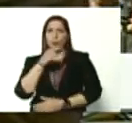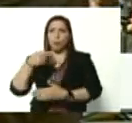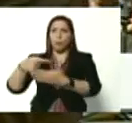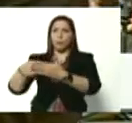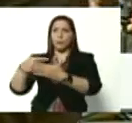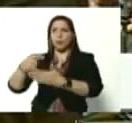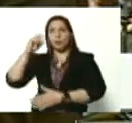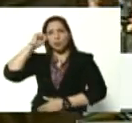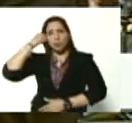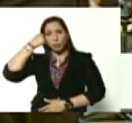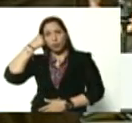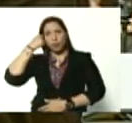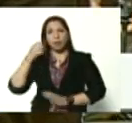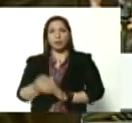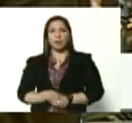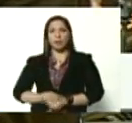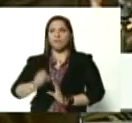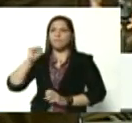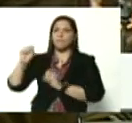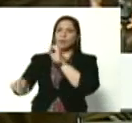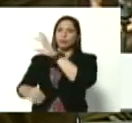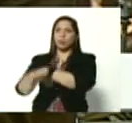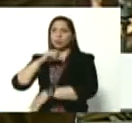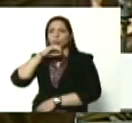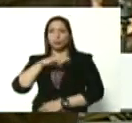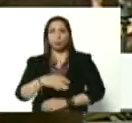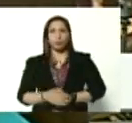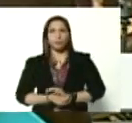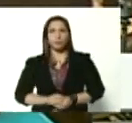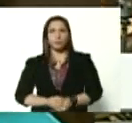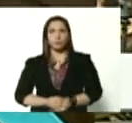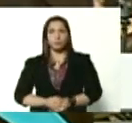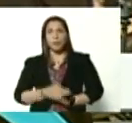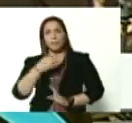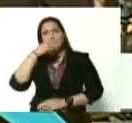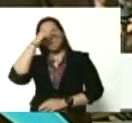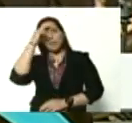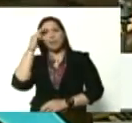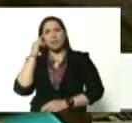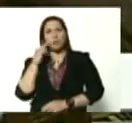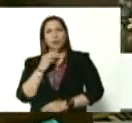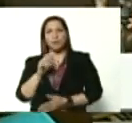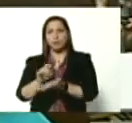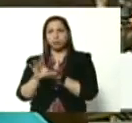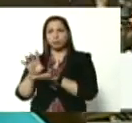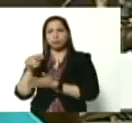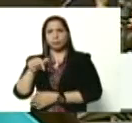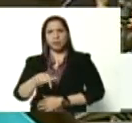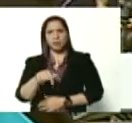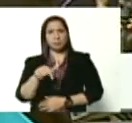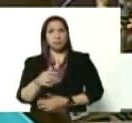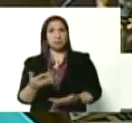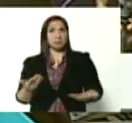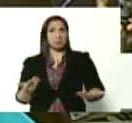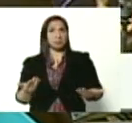recuerdan en el basurero de la historia al padre bolívar lo echaron de aquí